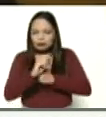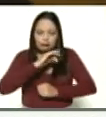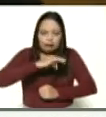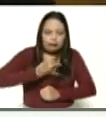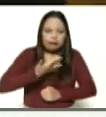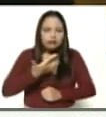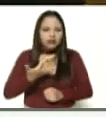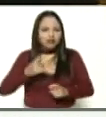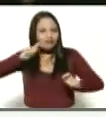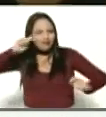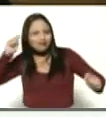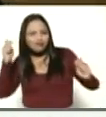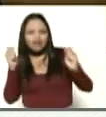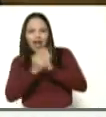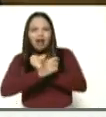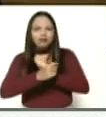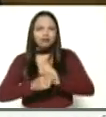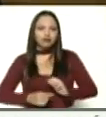Una transformación